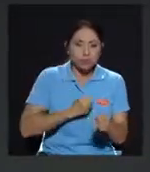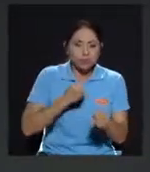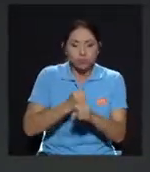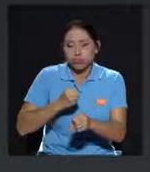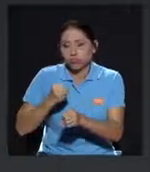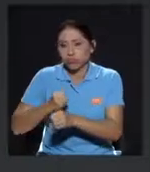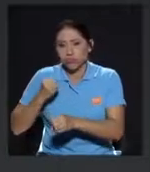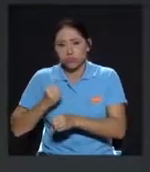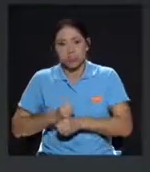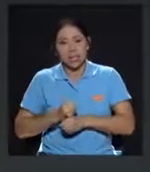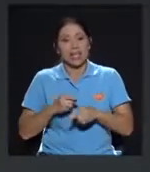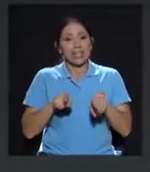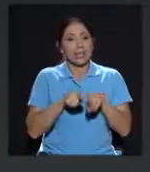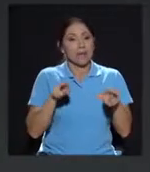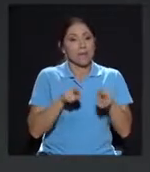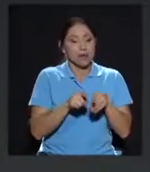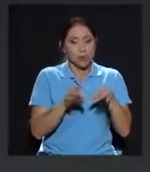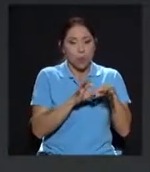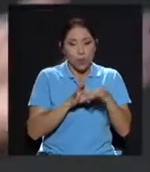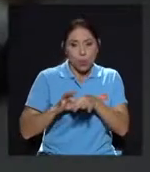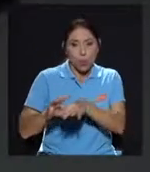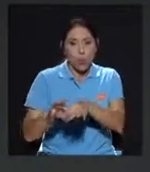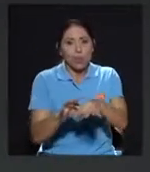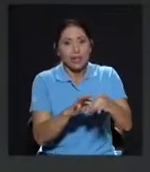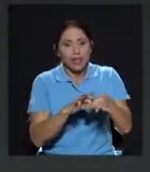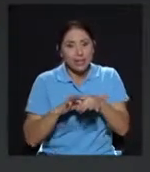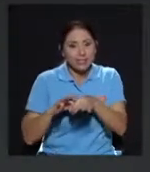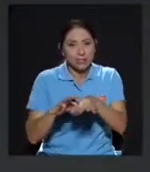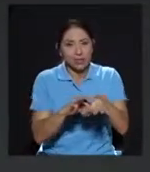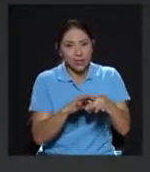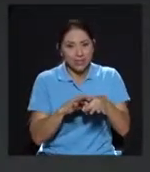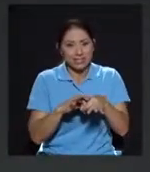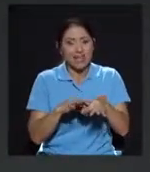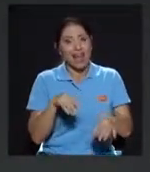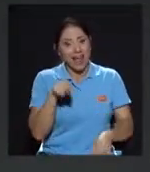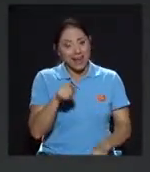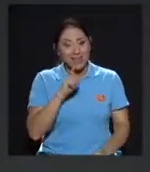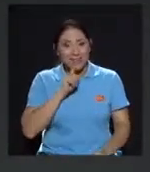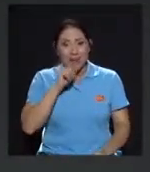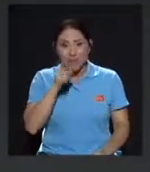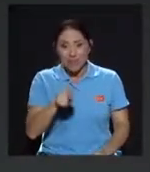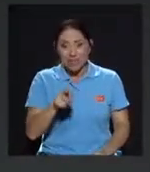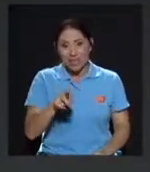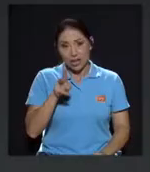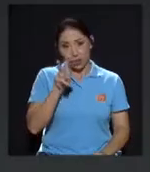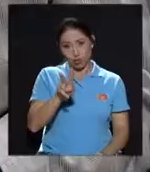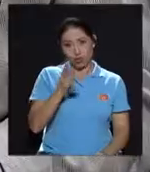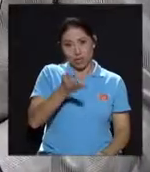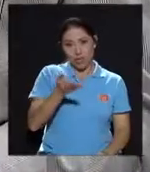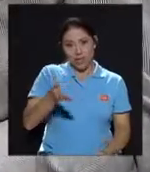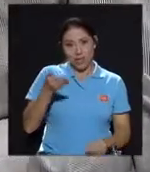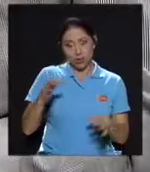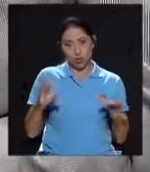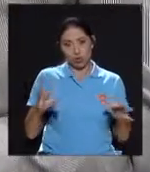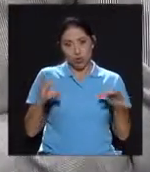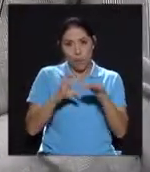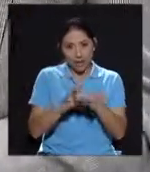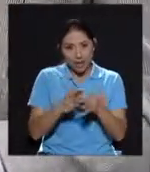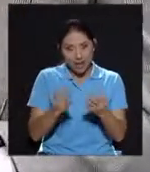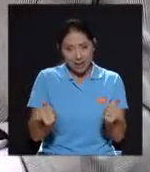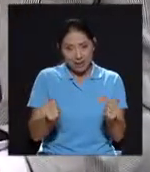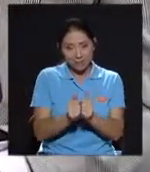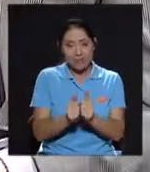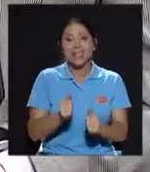realmente entran ahí los dos elementos me parece que convergen así es y señor el